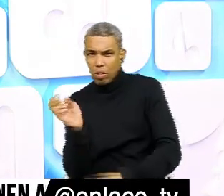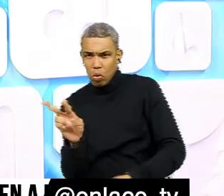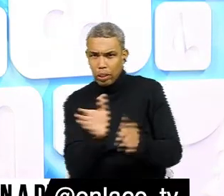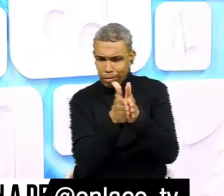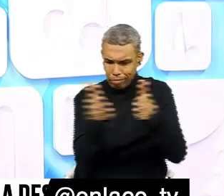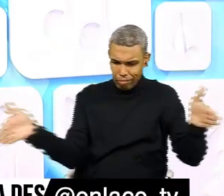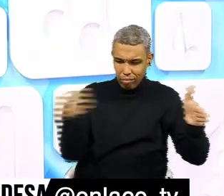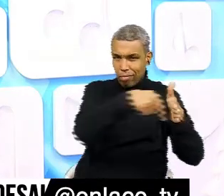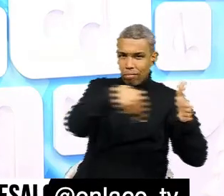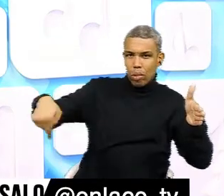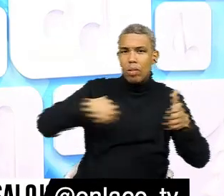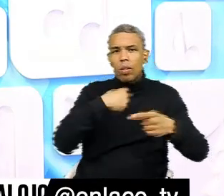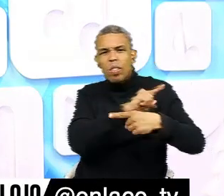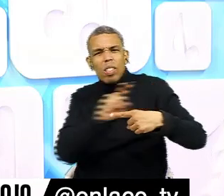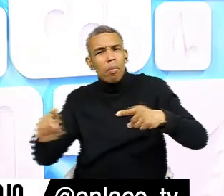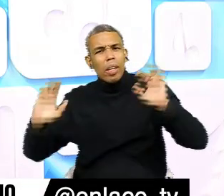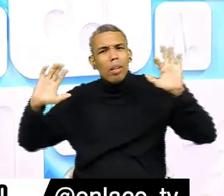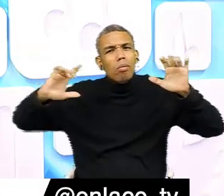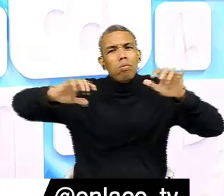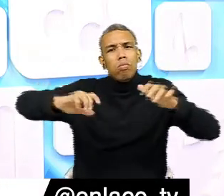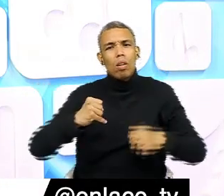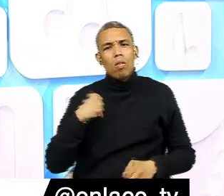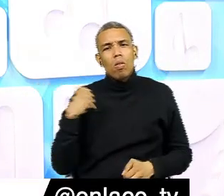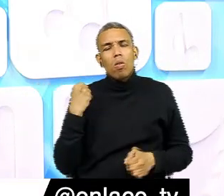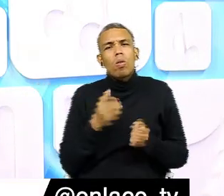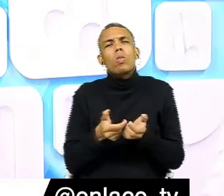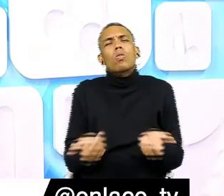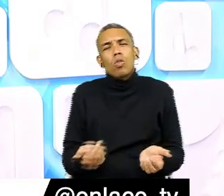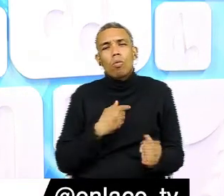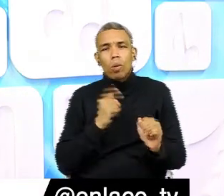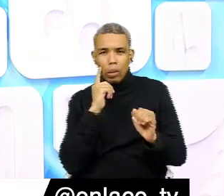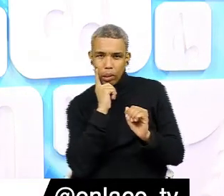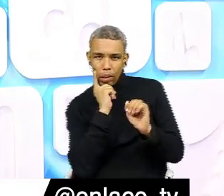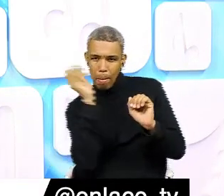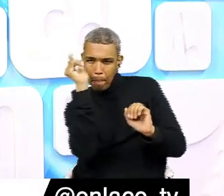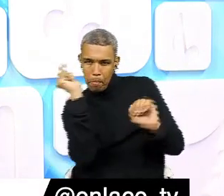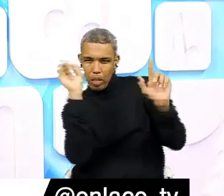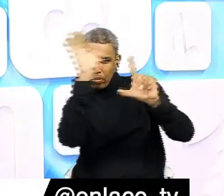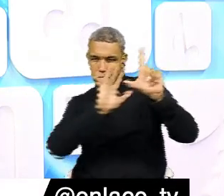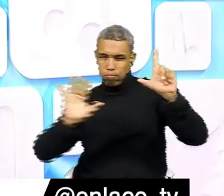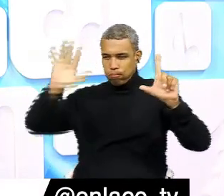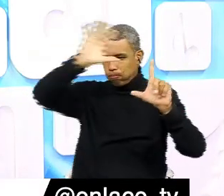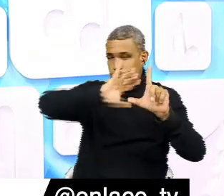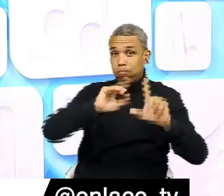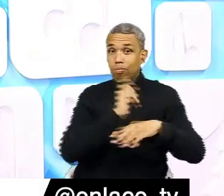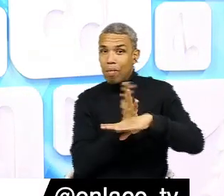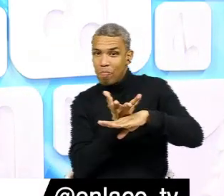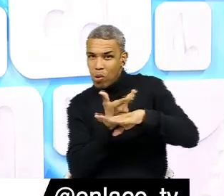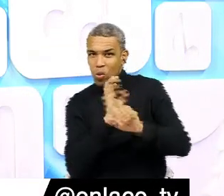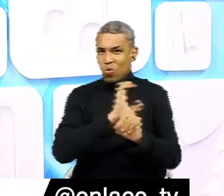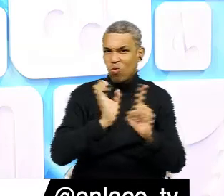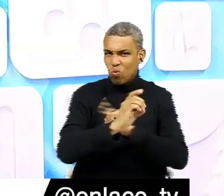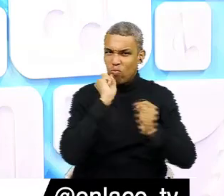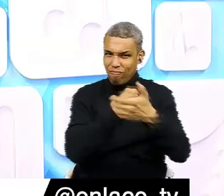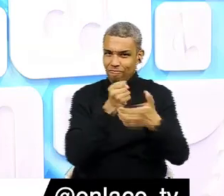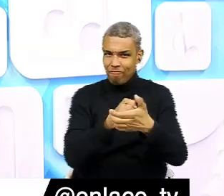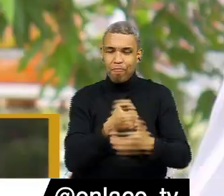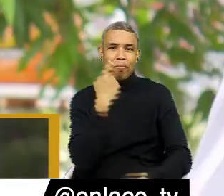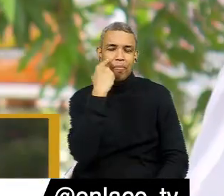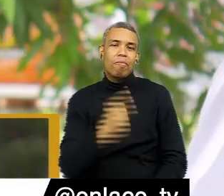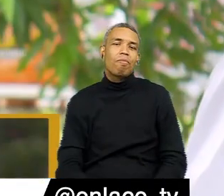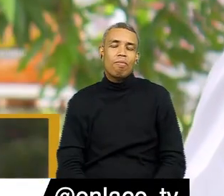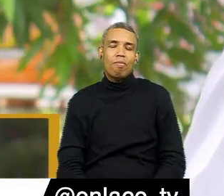Juventud. Un grupo de jóvenes trabajan en el video donde promocionan el trabajo por el arte y la cultura.